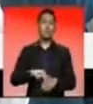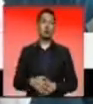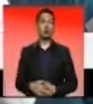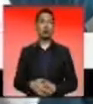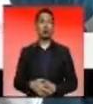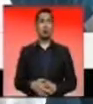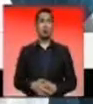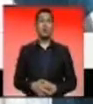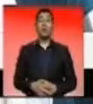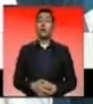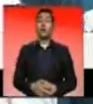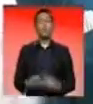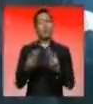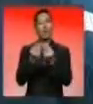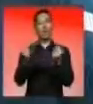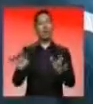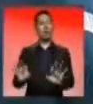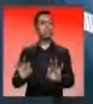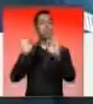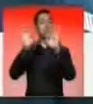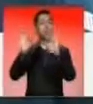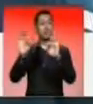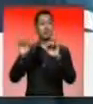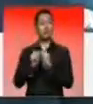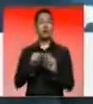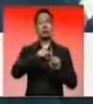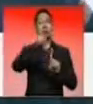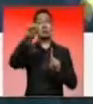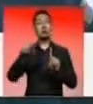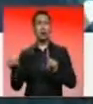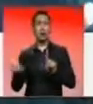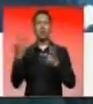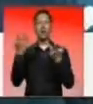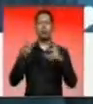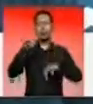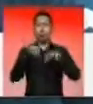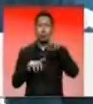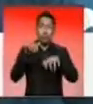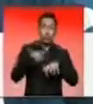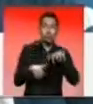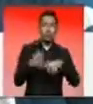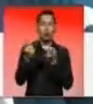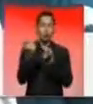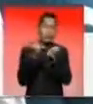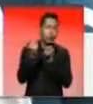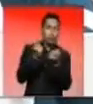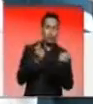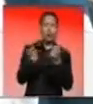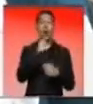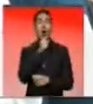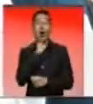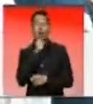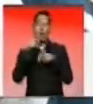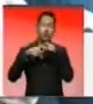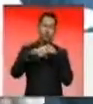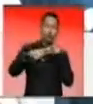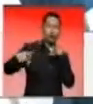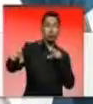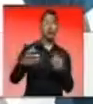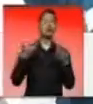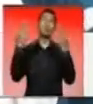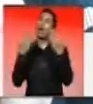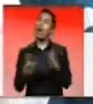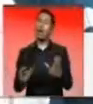los más altos estándares de calidad, que es sistemas electrónicos para controlar el sistema SCADA, para controlar fugas, etc., tendrá por